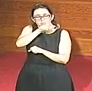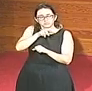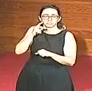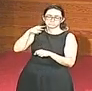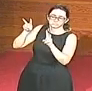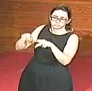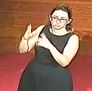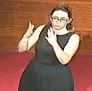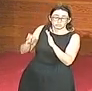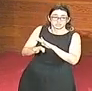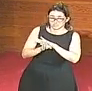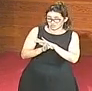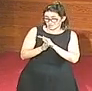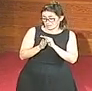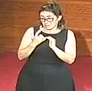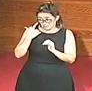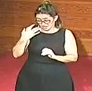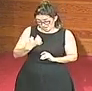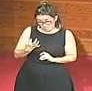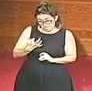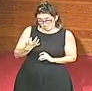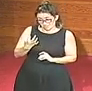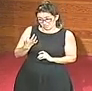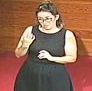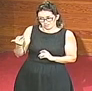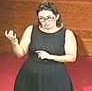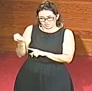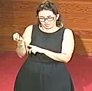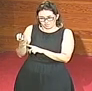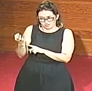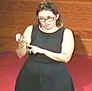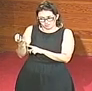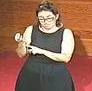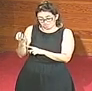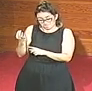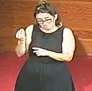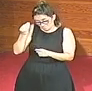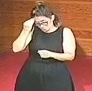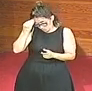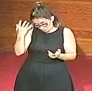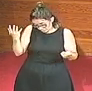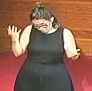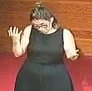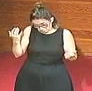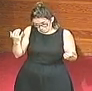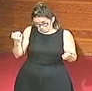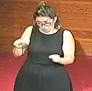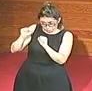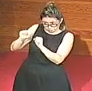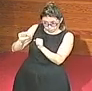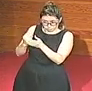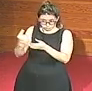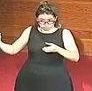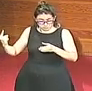referencia cuando debiera estar, no sé, por lo menos denostado, pero para mi